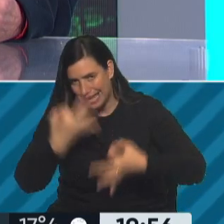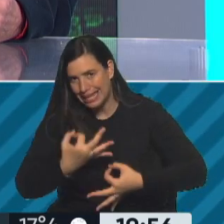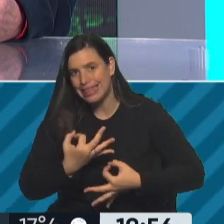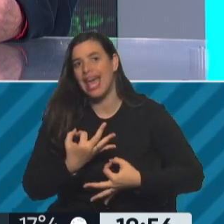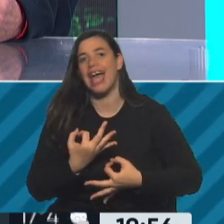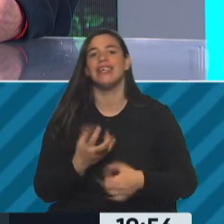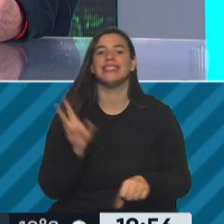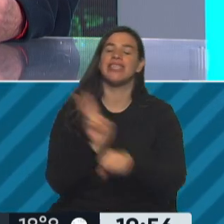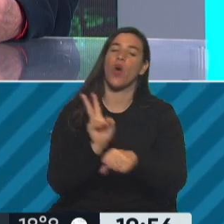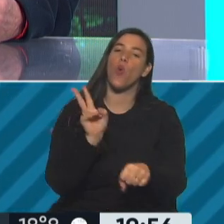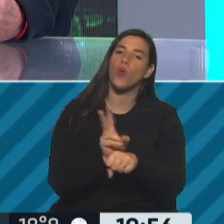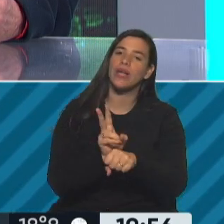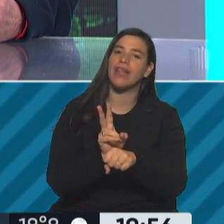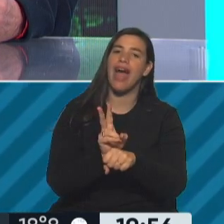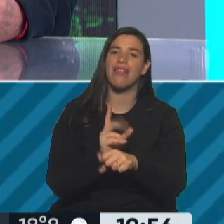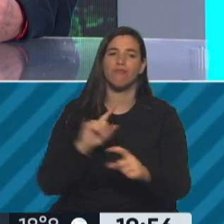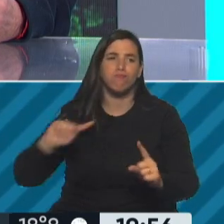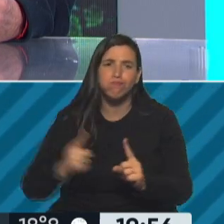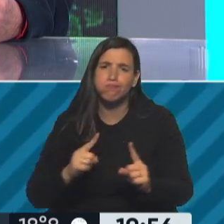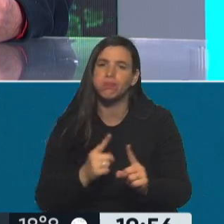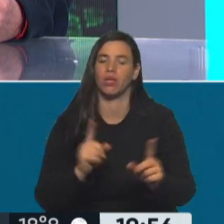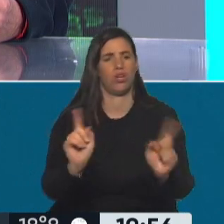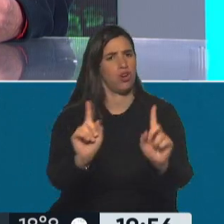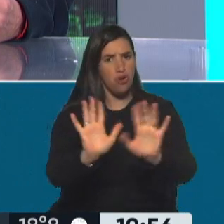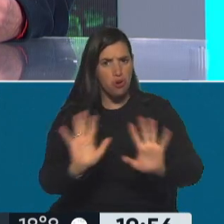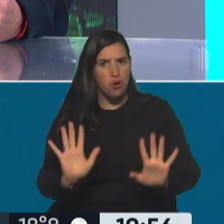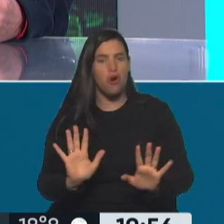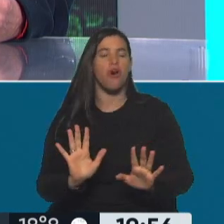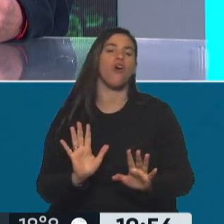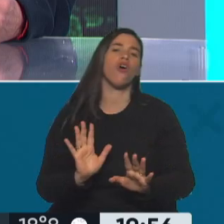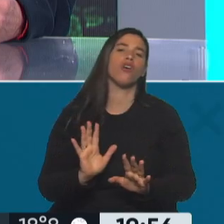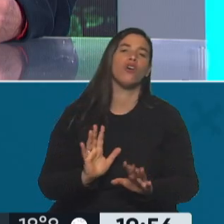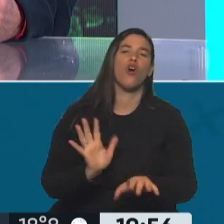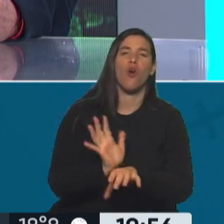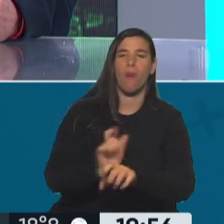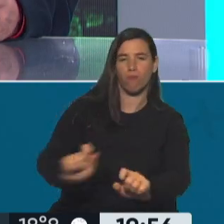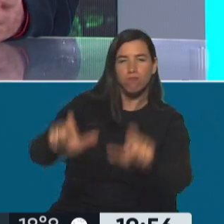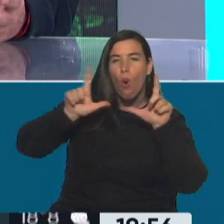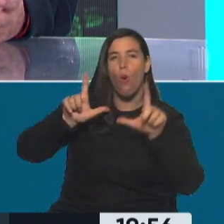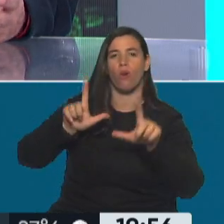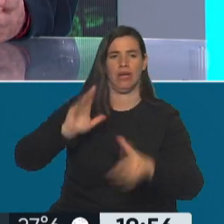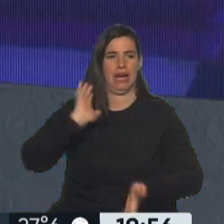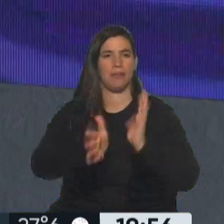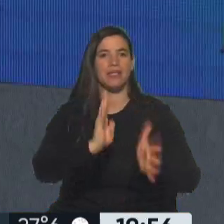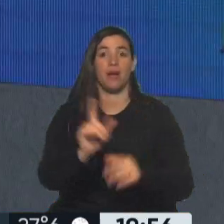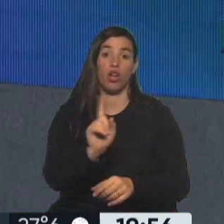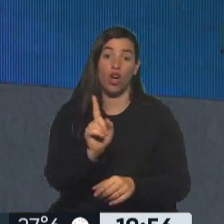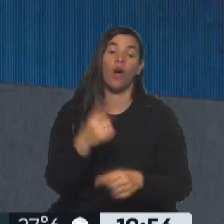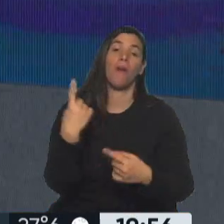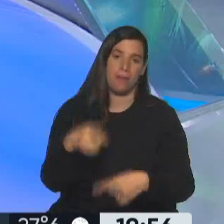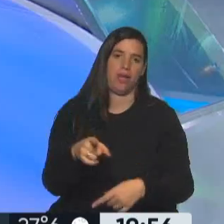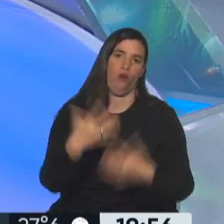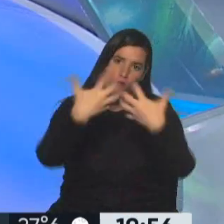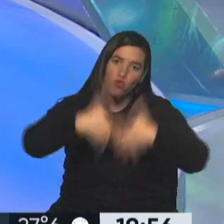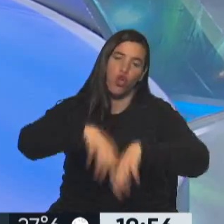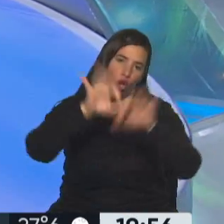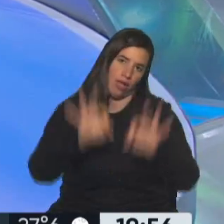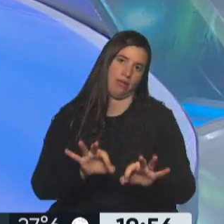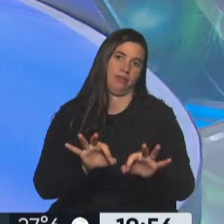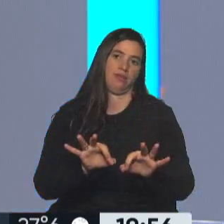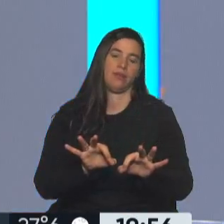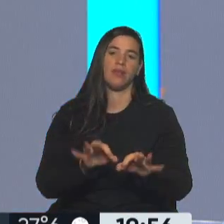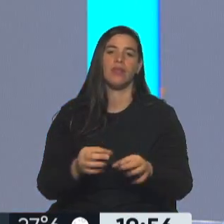las escuelas de desarrollo, para que alguien tenga un sueño más, un pedacito de sueño más, un proyecto de vida. Igual yo creo